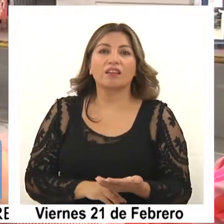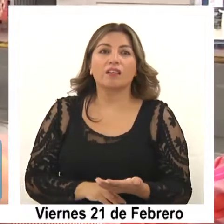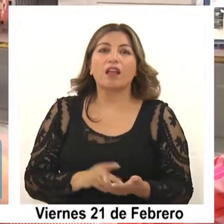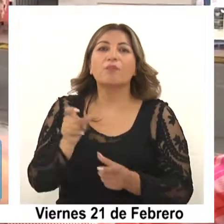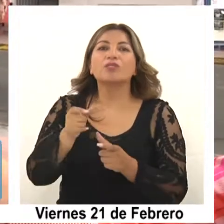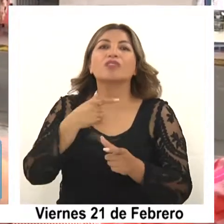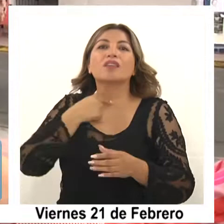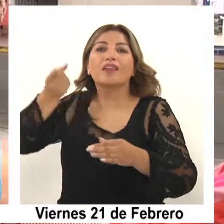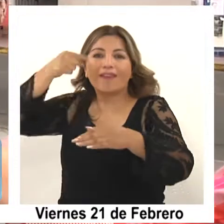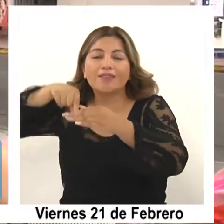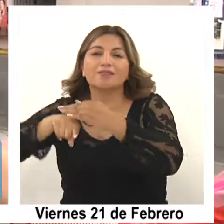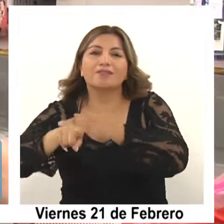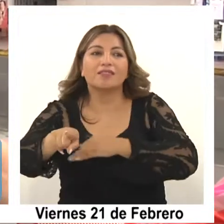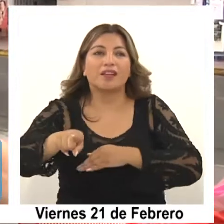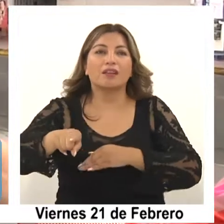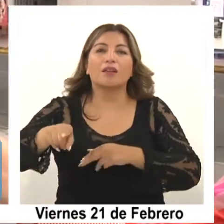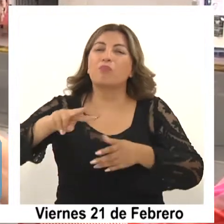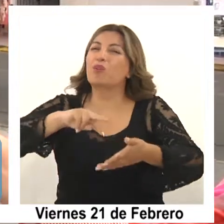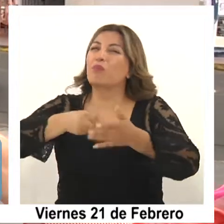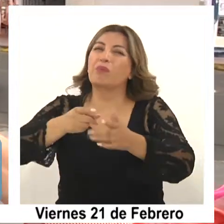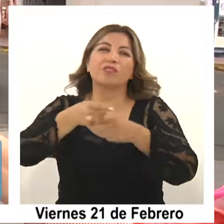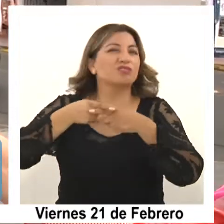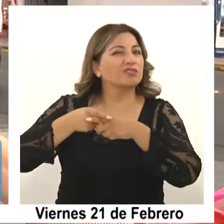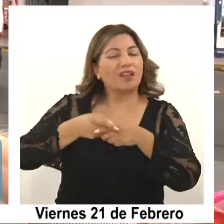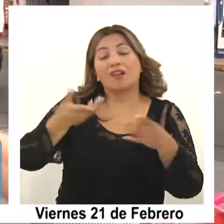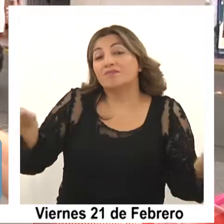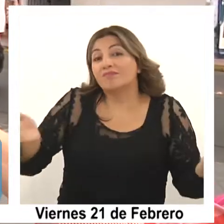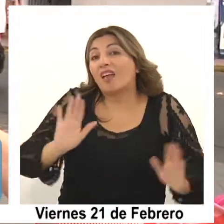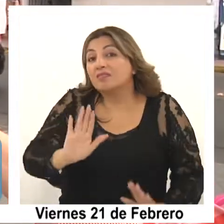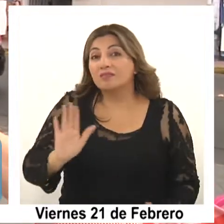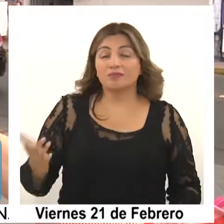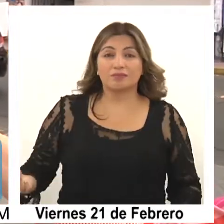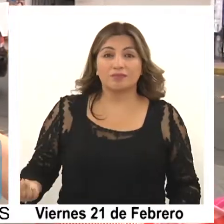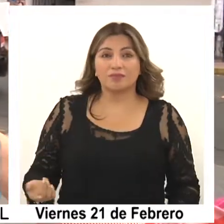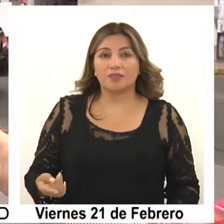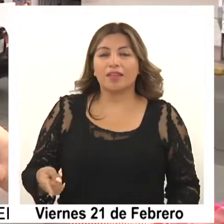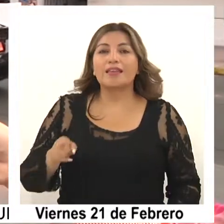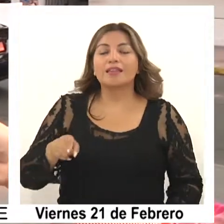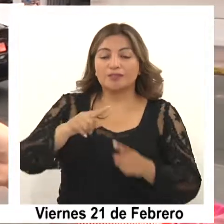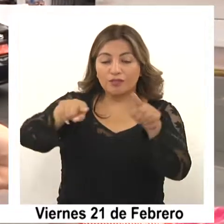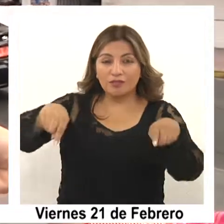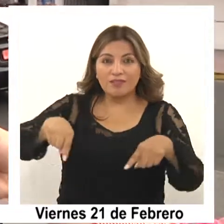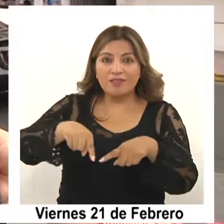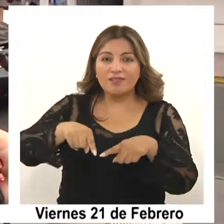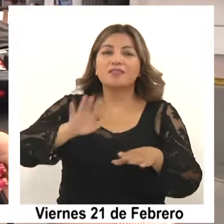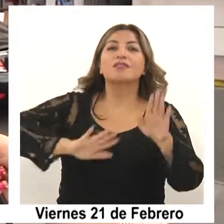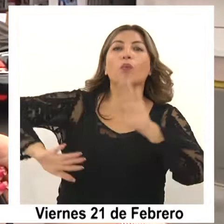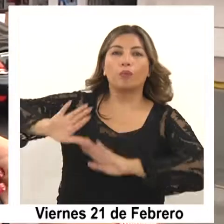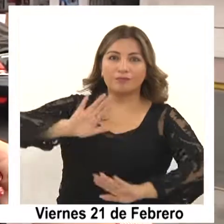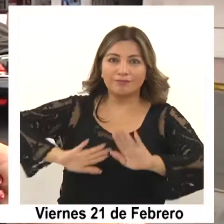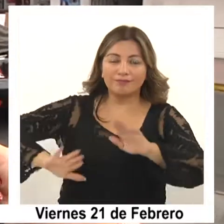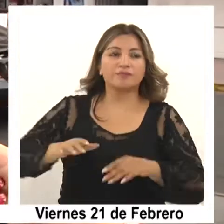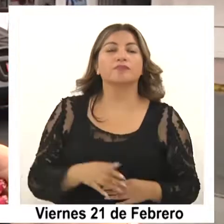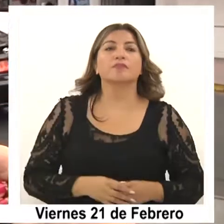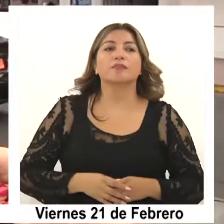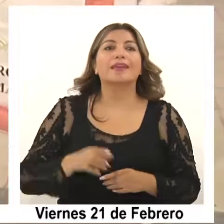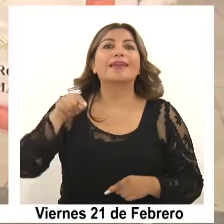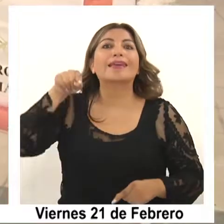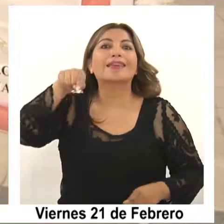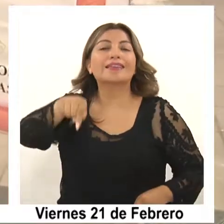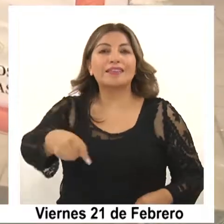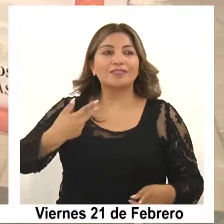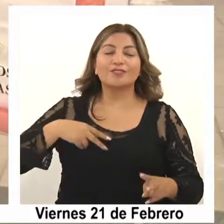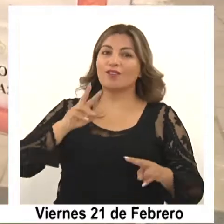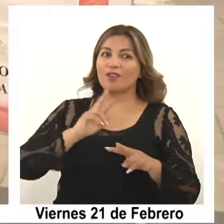quiere gente meterse ahí, usted sabe, la explosión social, esas cosas, pero están reguardando sus propios intereses.